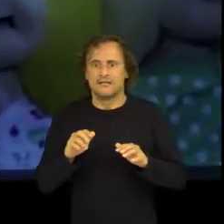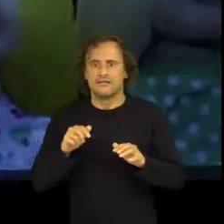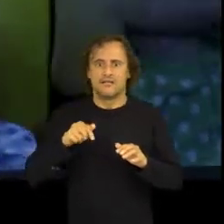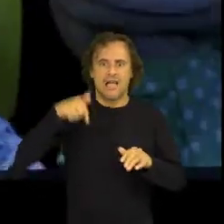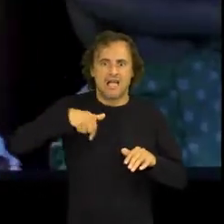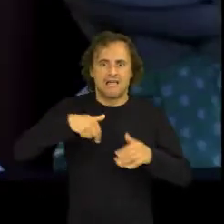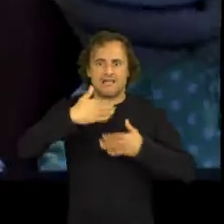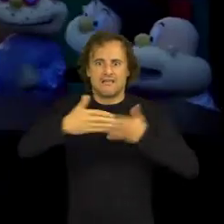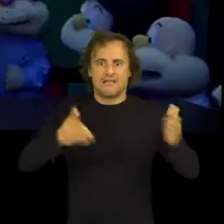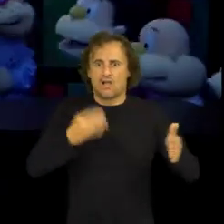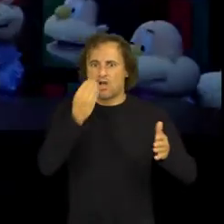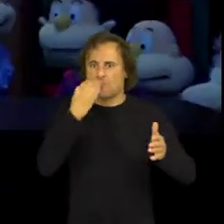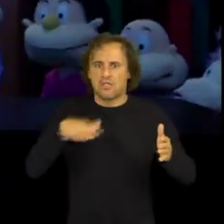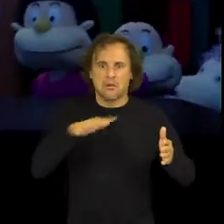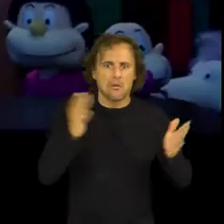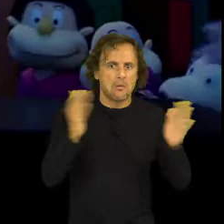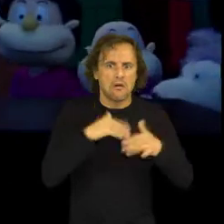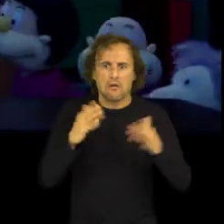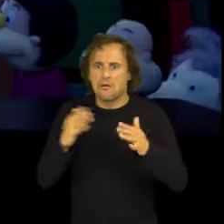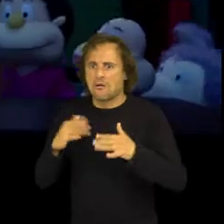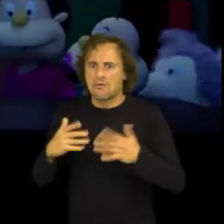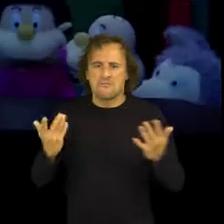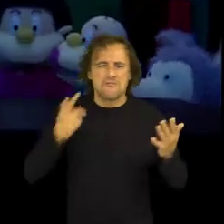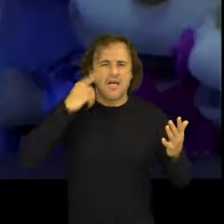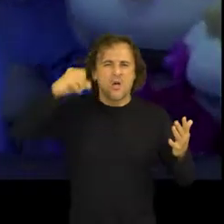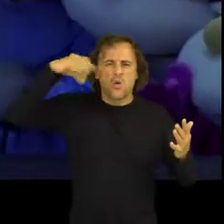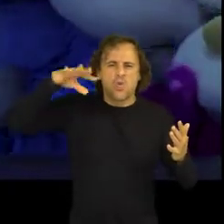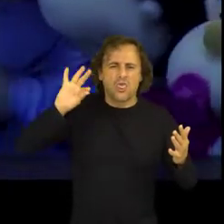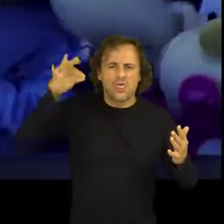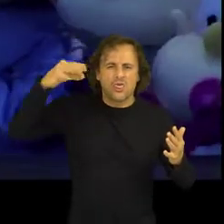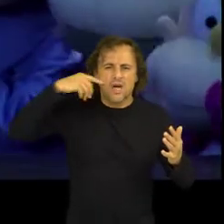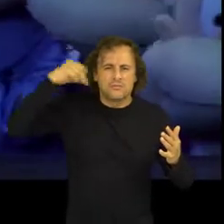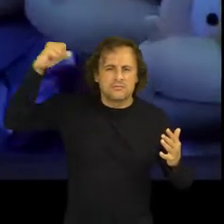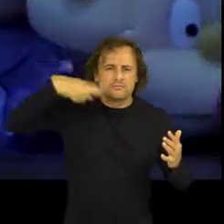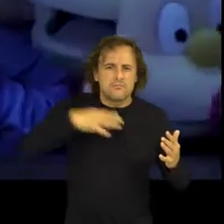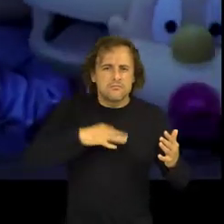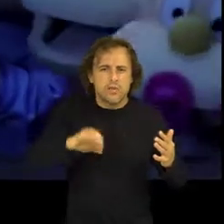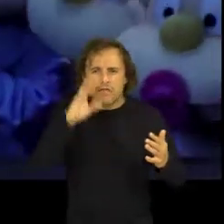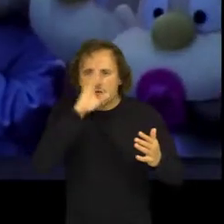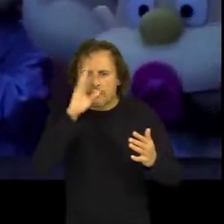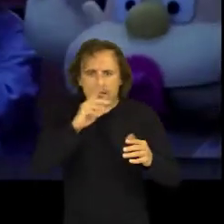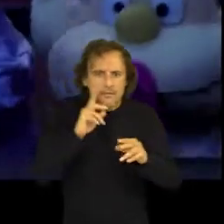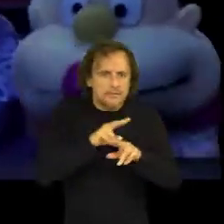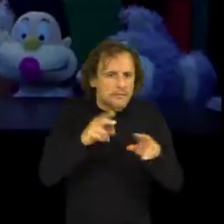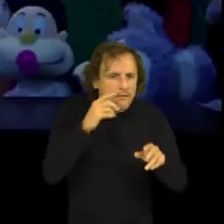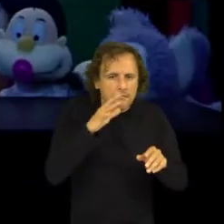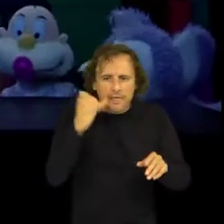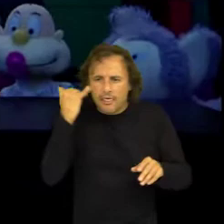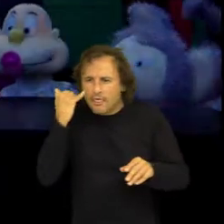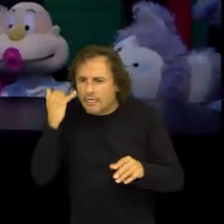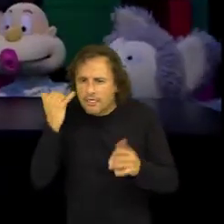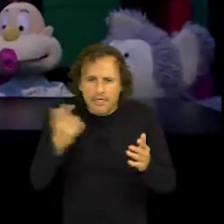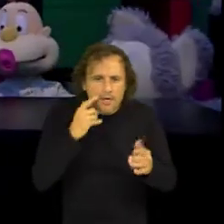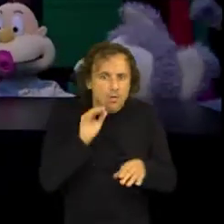No, comedor non está. Prende a luz, Loli. Igual está agochado e non o vemos.